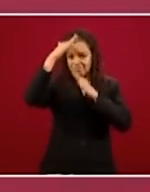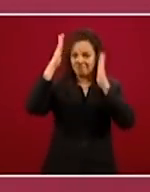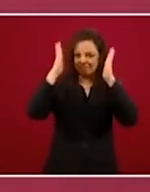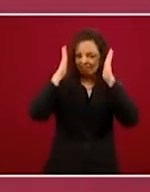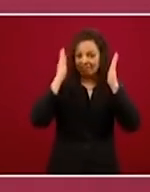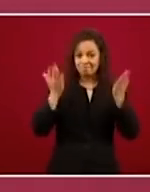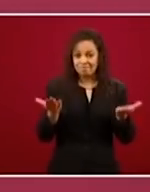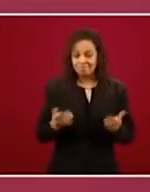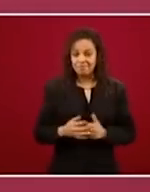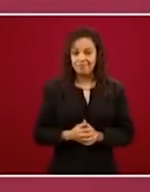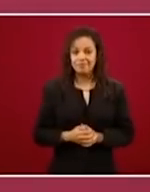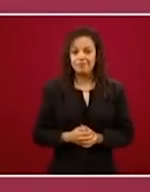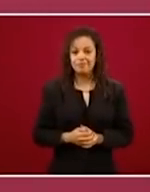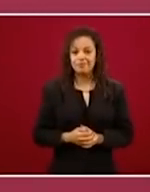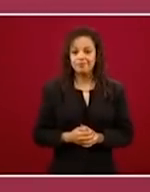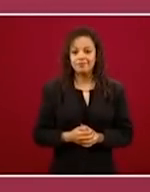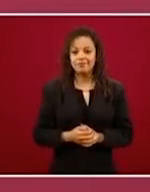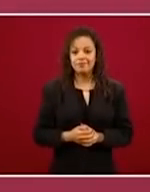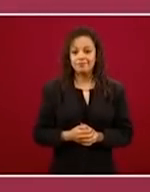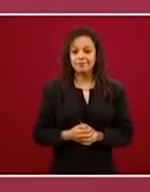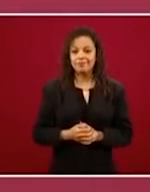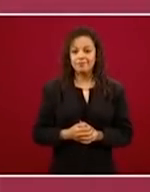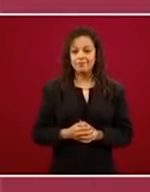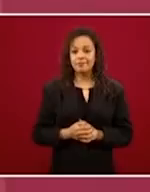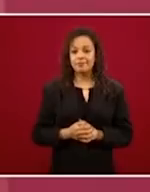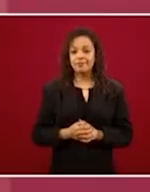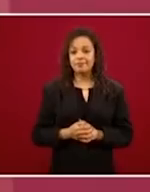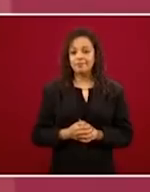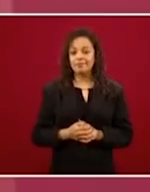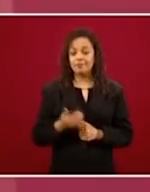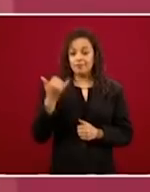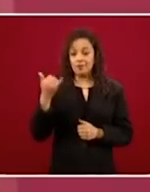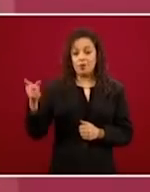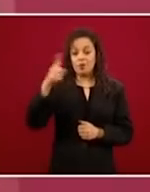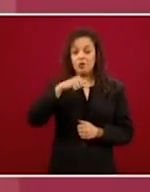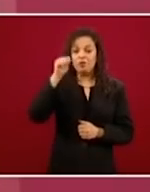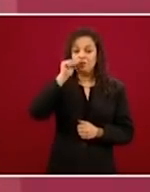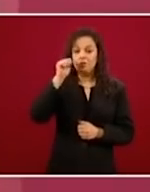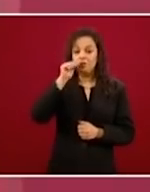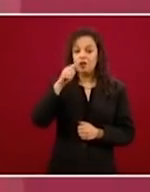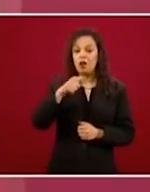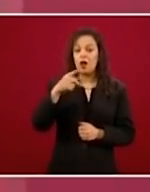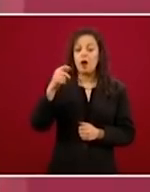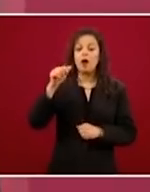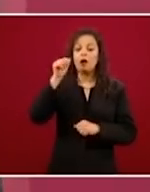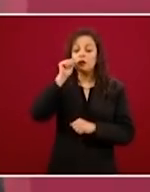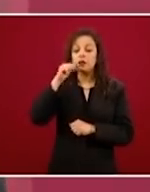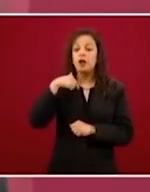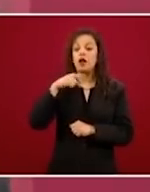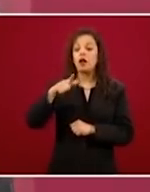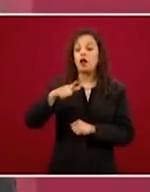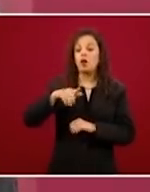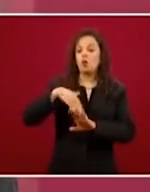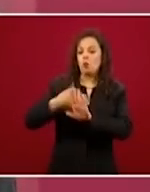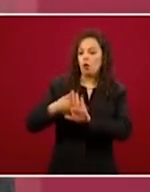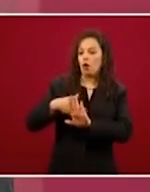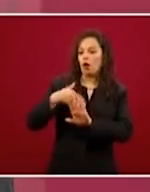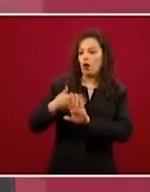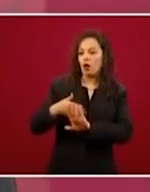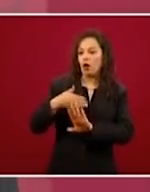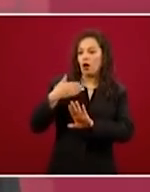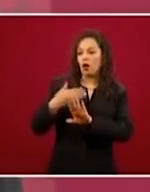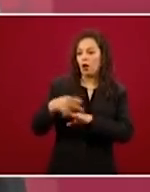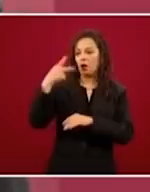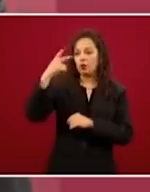y sus dos ceros de que todo el hecho la culpa al neoliberalismo pues